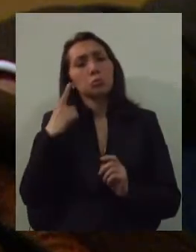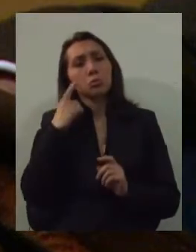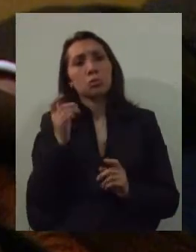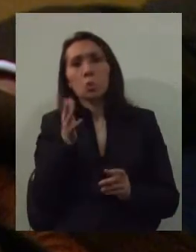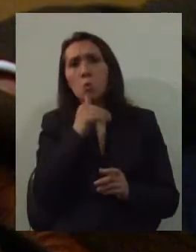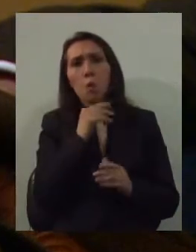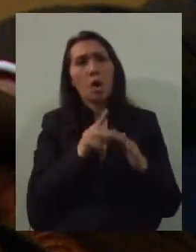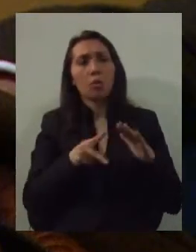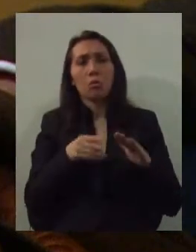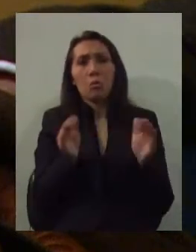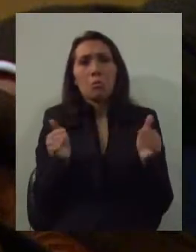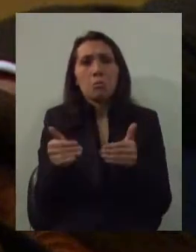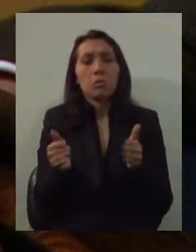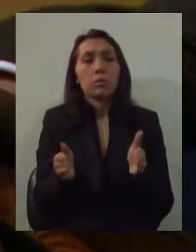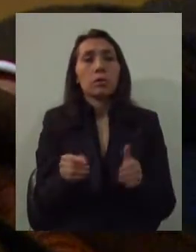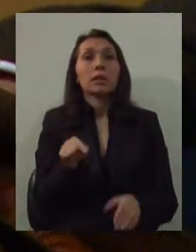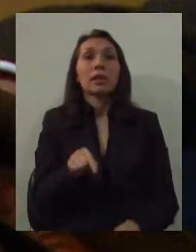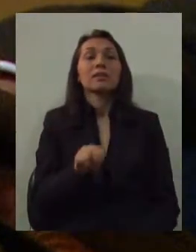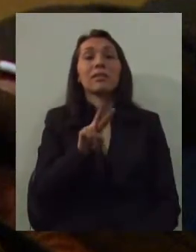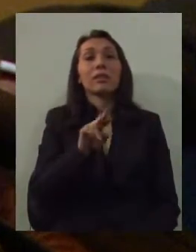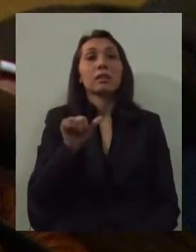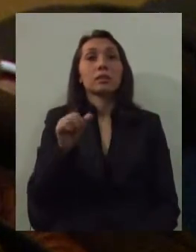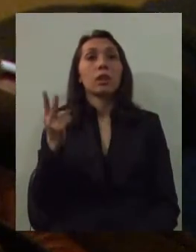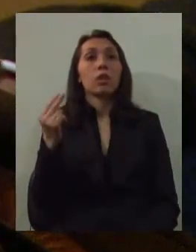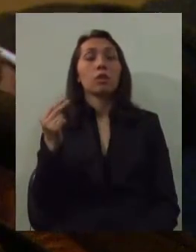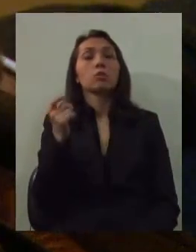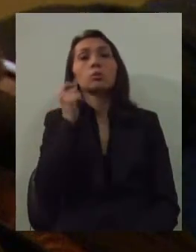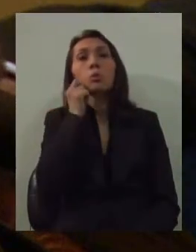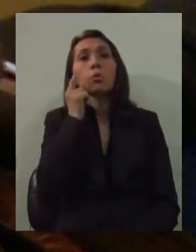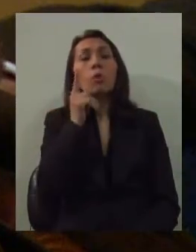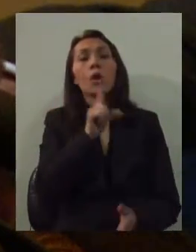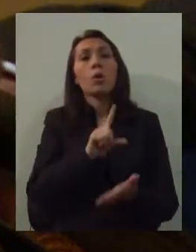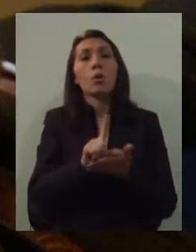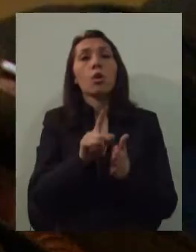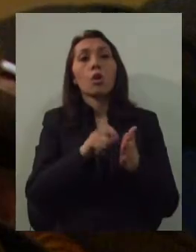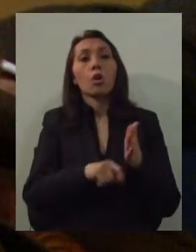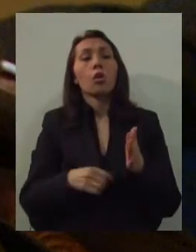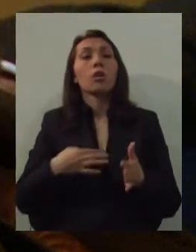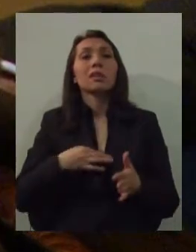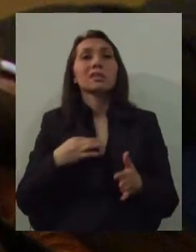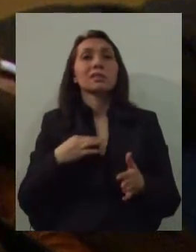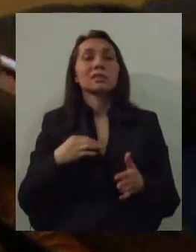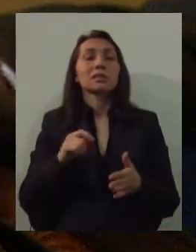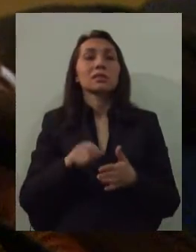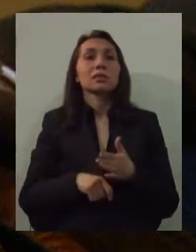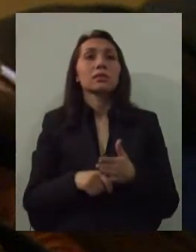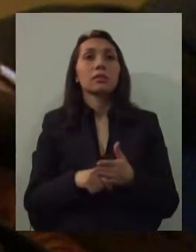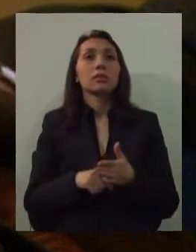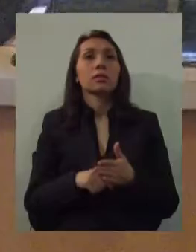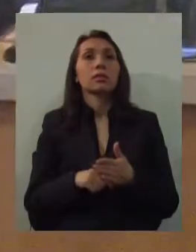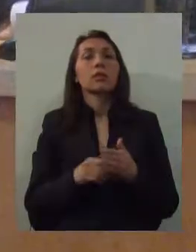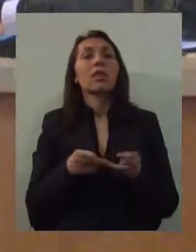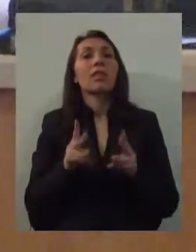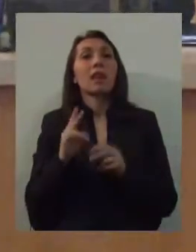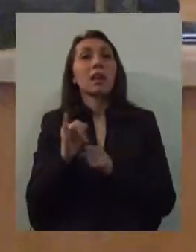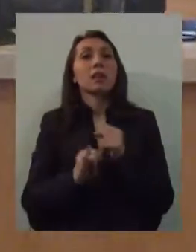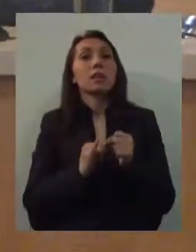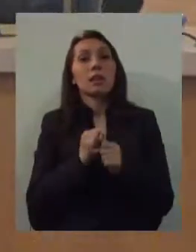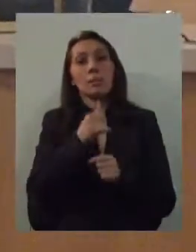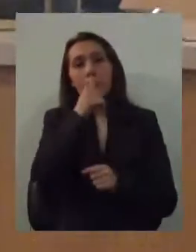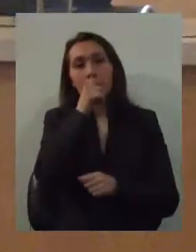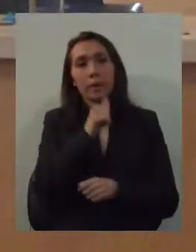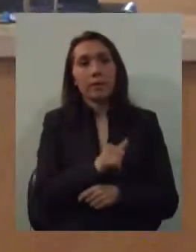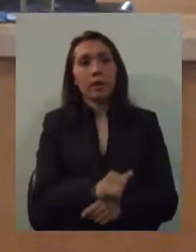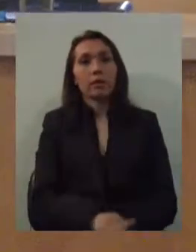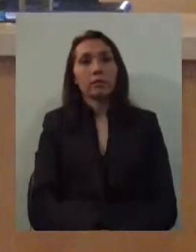es genial que se haya puesto... Perdón, ese 2612, ¿en qué parte del código? Código civil, en la parte de las disposiciones de derecho internacional privado.